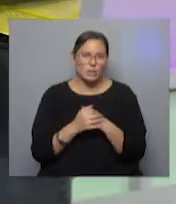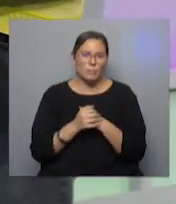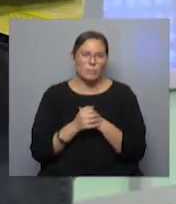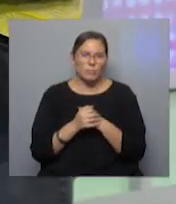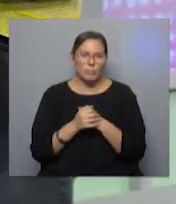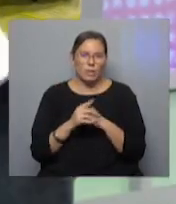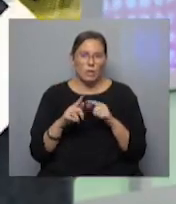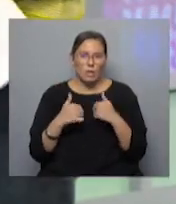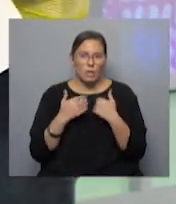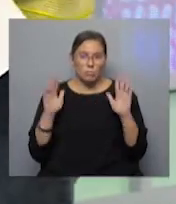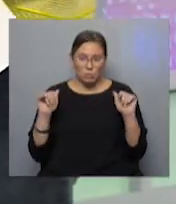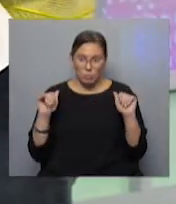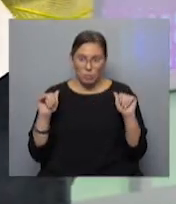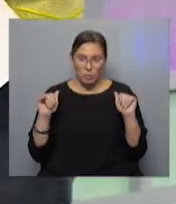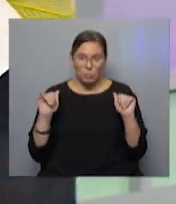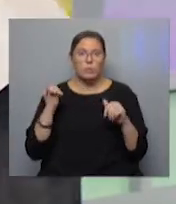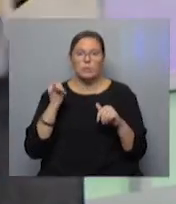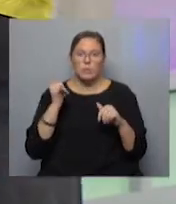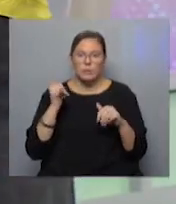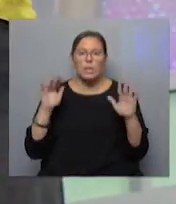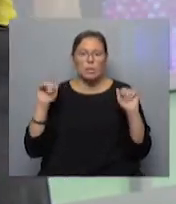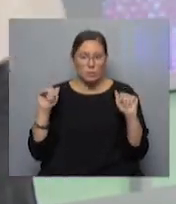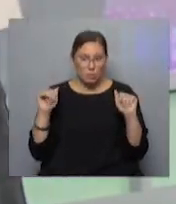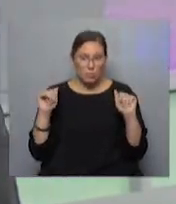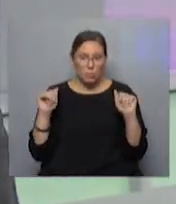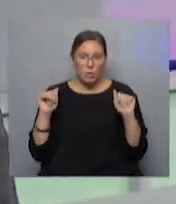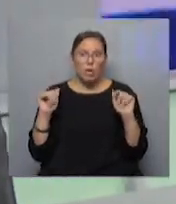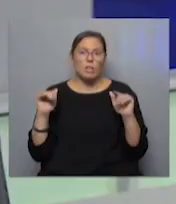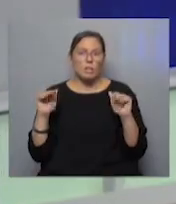Muchas gracias. Y nosotros nos tenemos que despedir. Sí, sí, Vamos yendo.